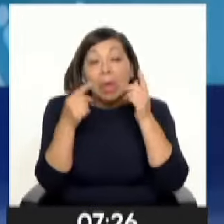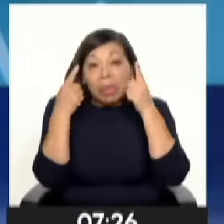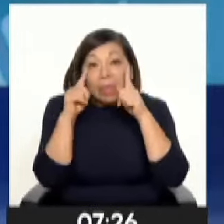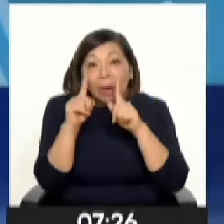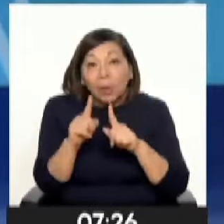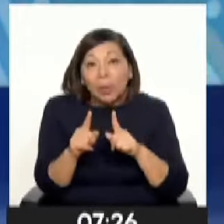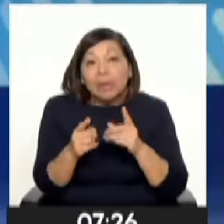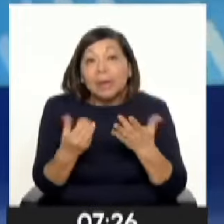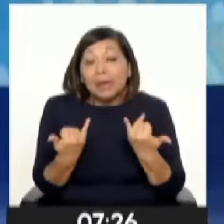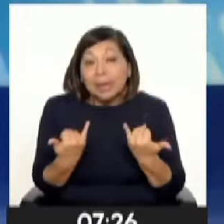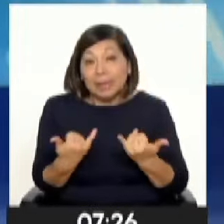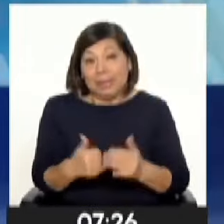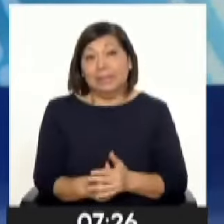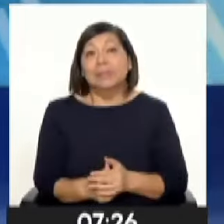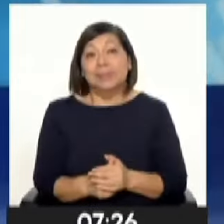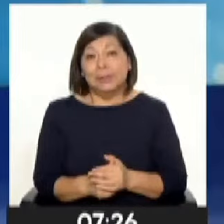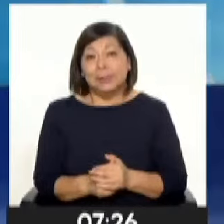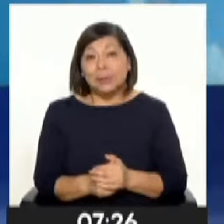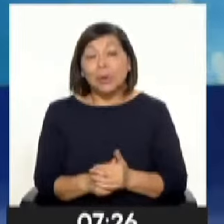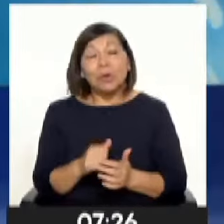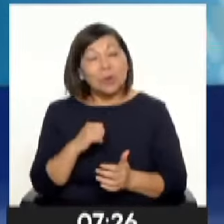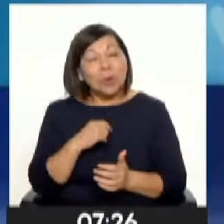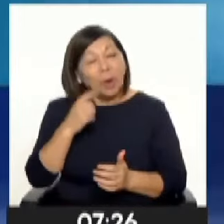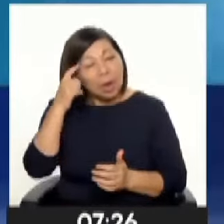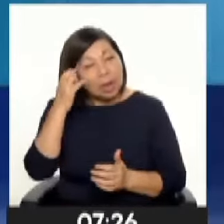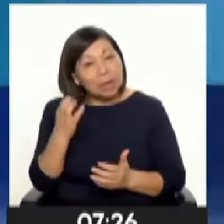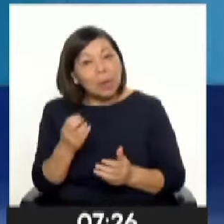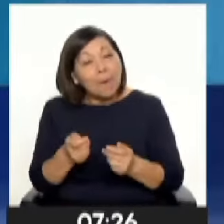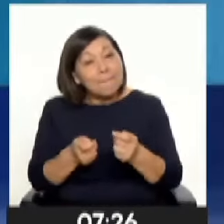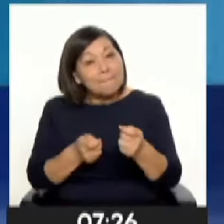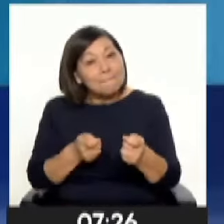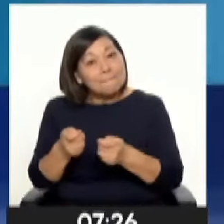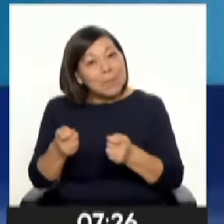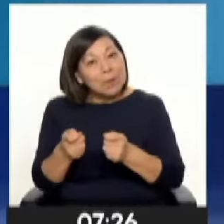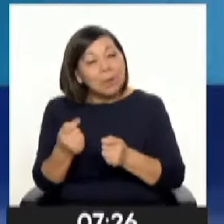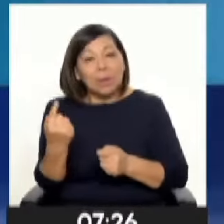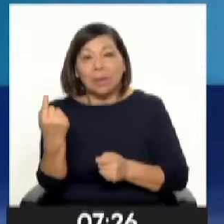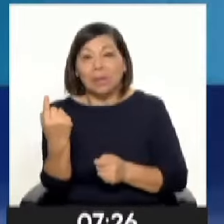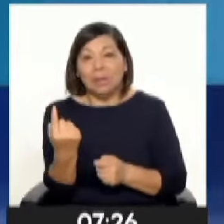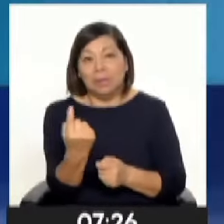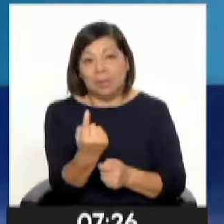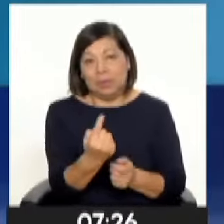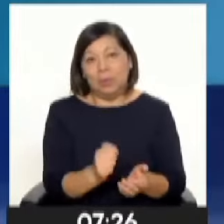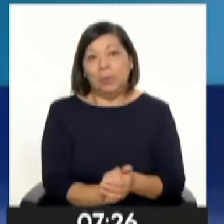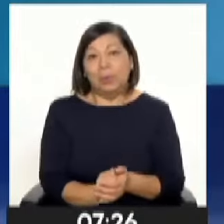a las circunstancias. Y en este caso, yo creo que debe haber un manejo individual,